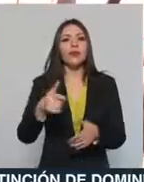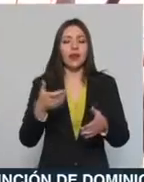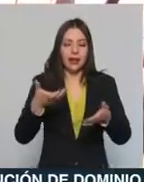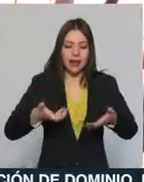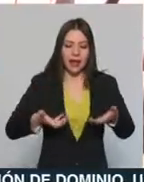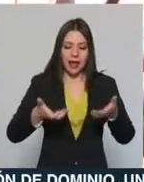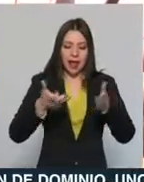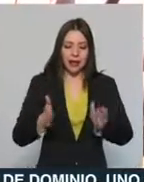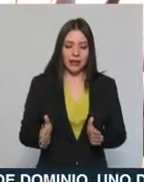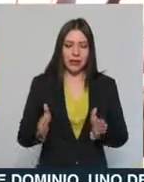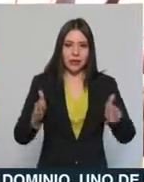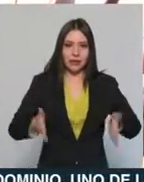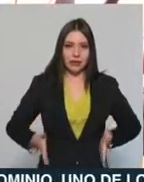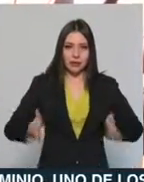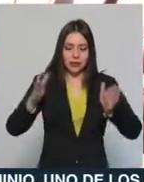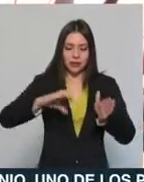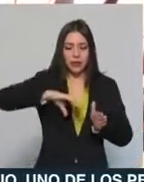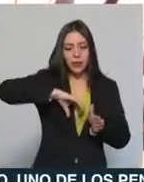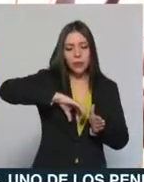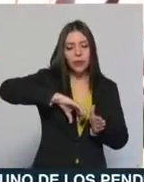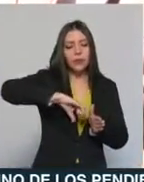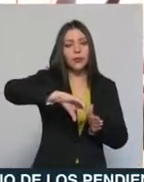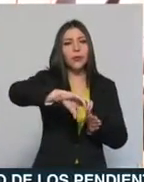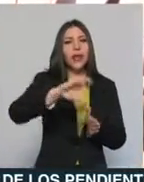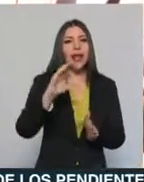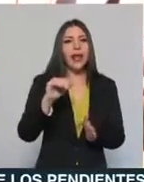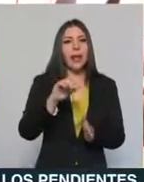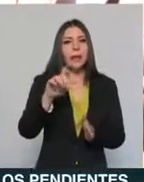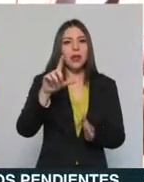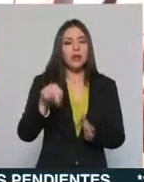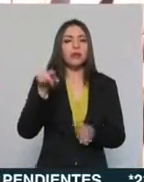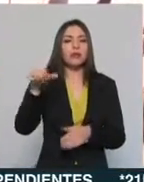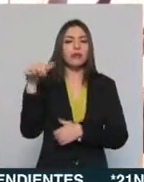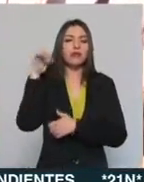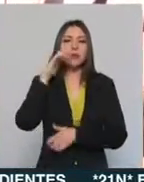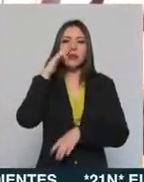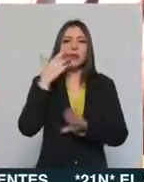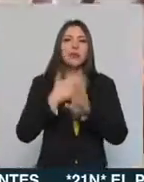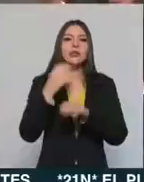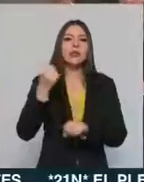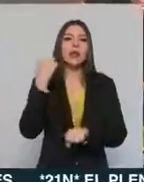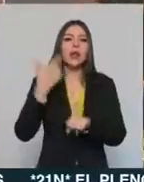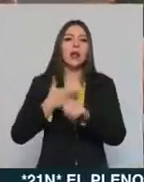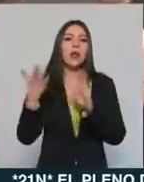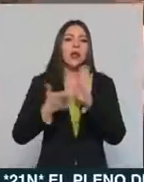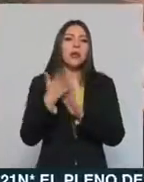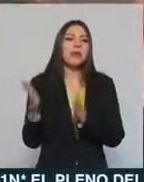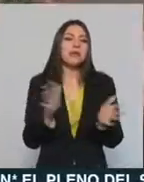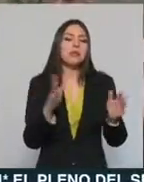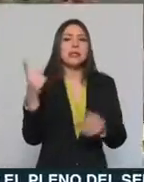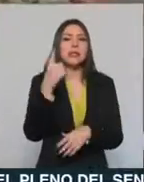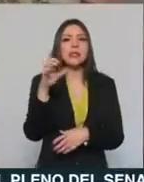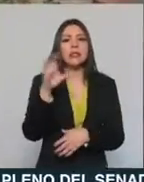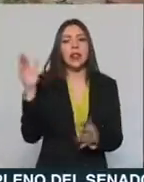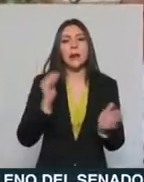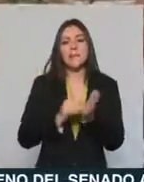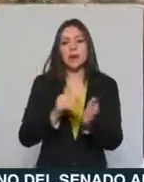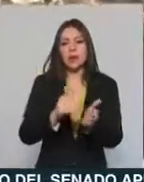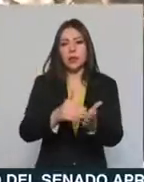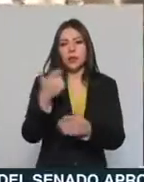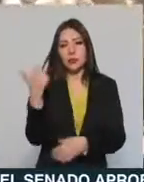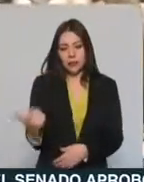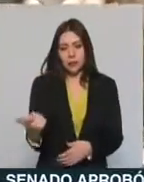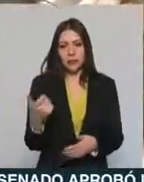camellones y todo lo demás, lo tiene la Secretaría de Obras, que estaríamos hablando de otros 100 millones de pesos. José Sarucán, coordinador de la